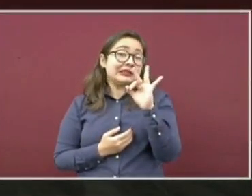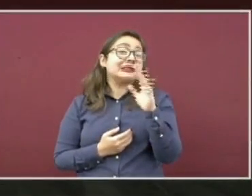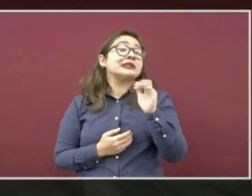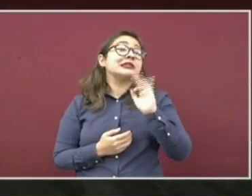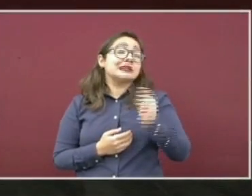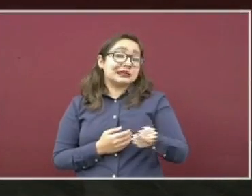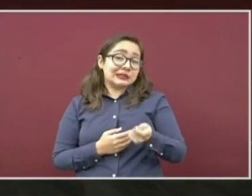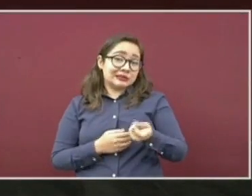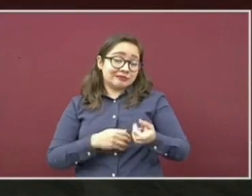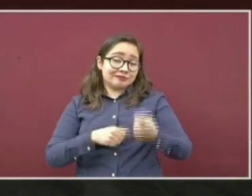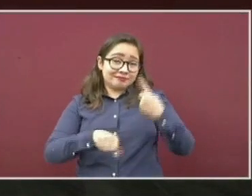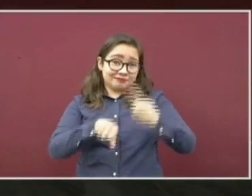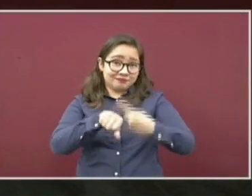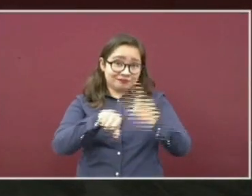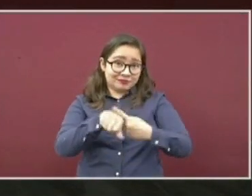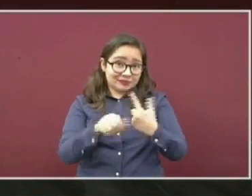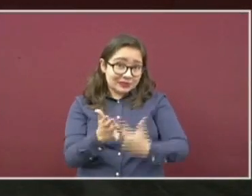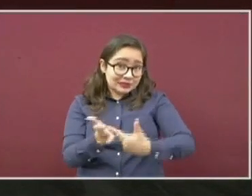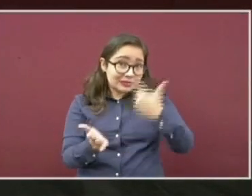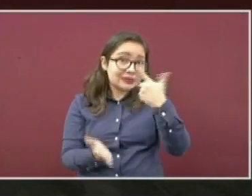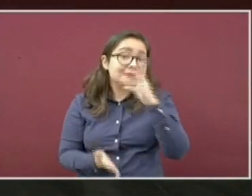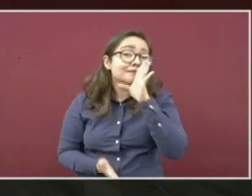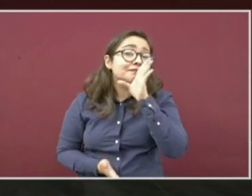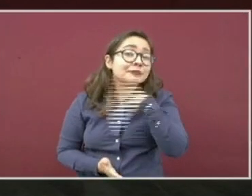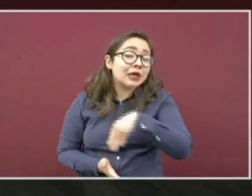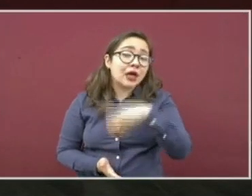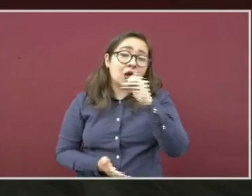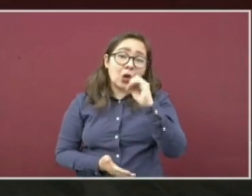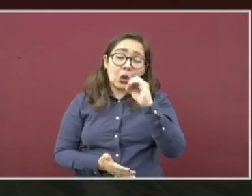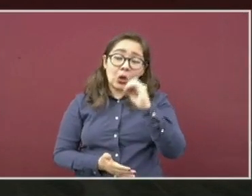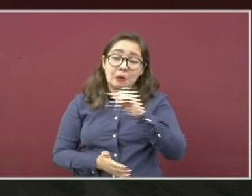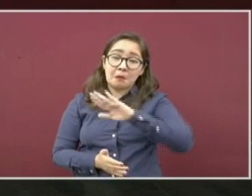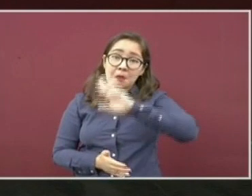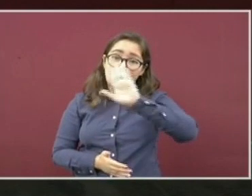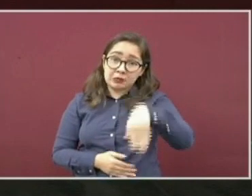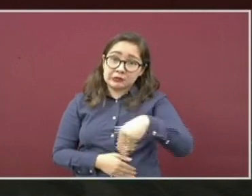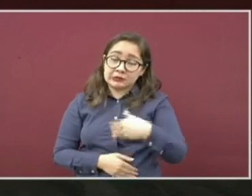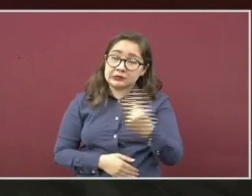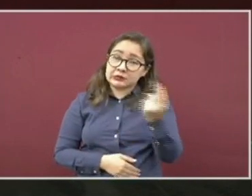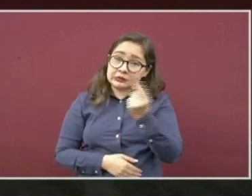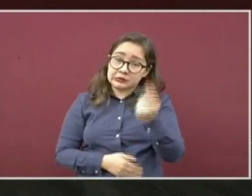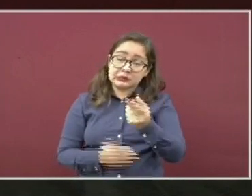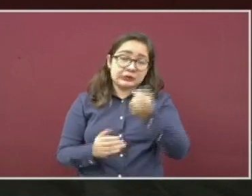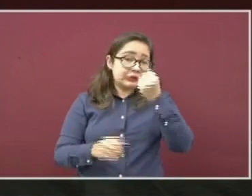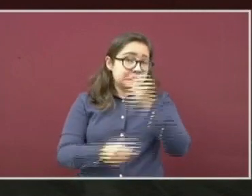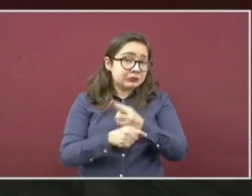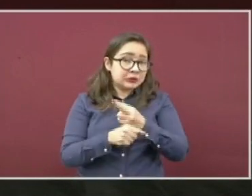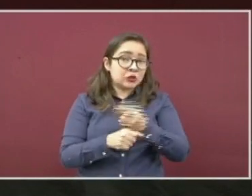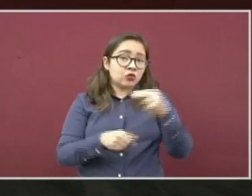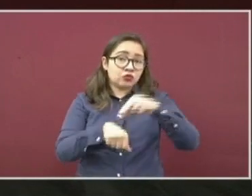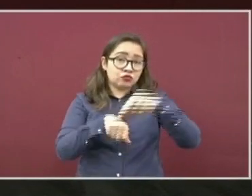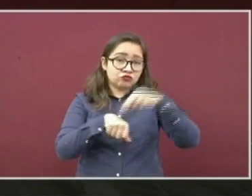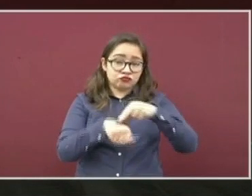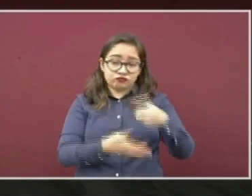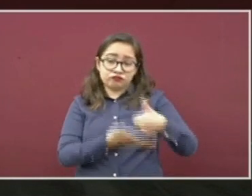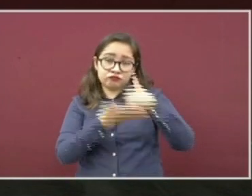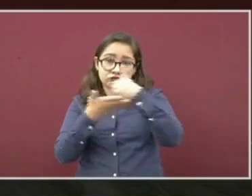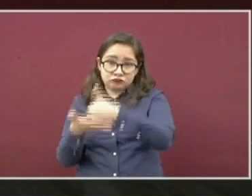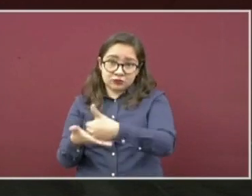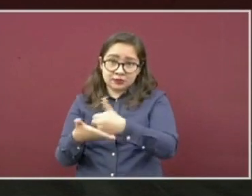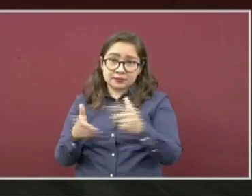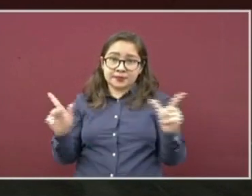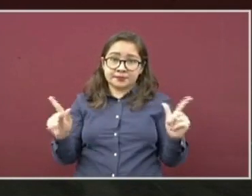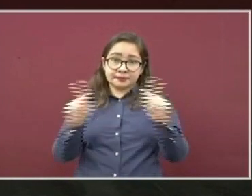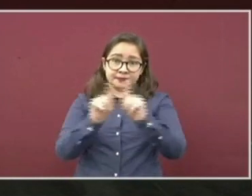puede complicar o tener un desenlace fatal si no se atienden a tiempo. Adelante, doctora Pilar González